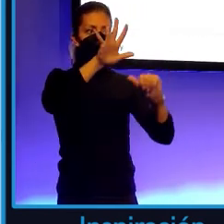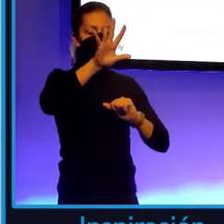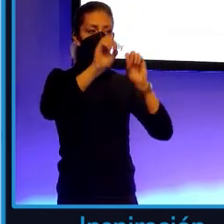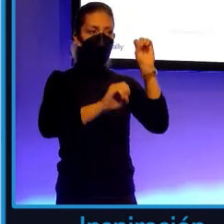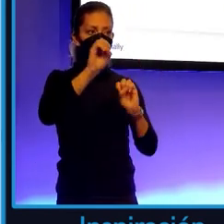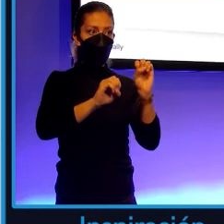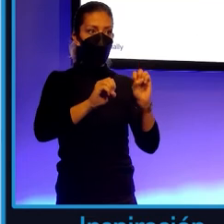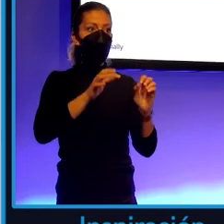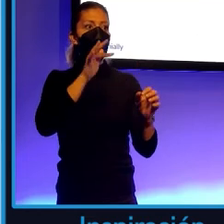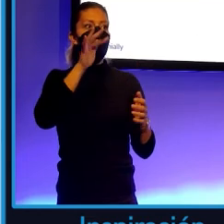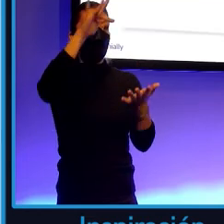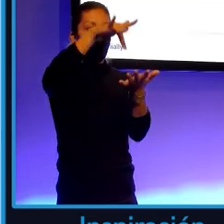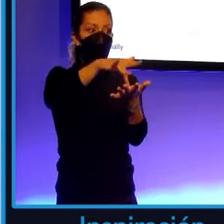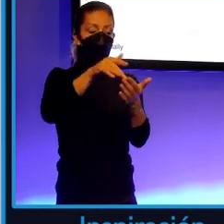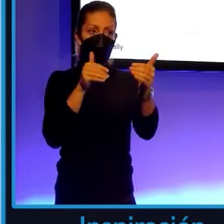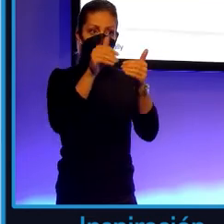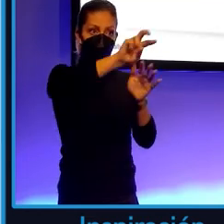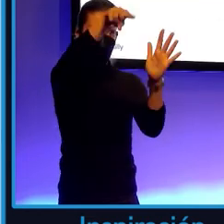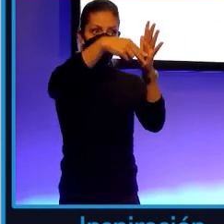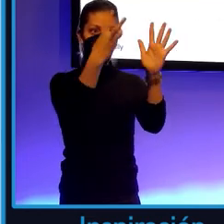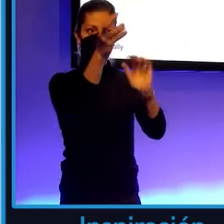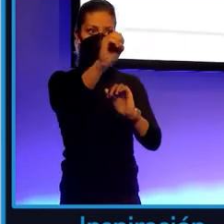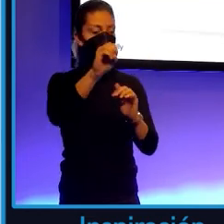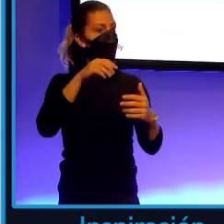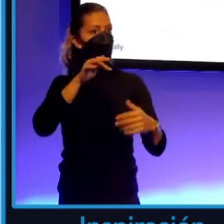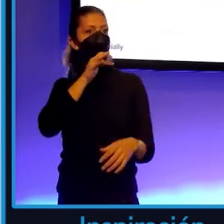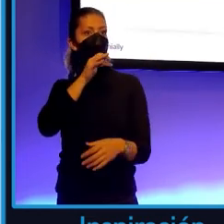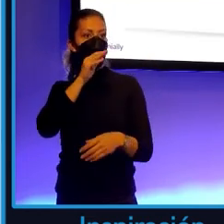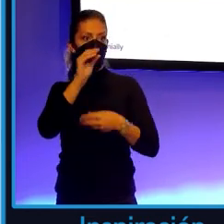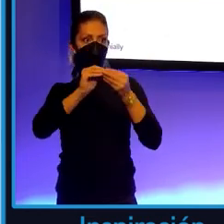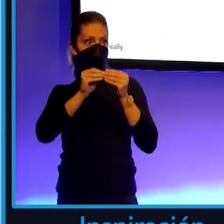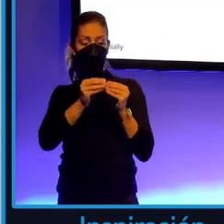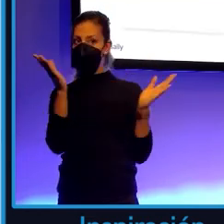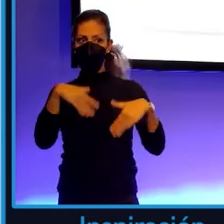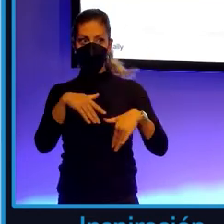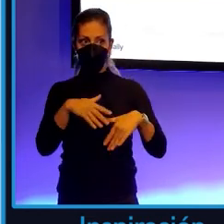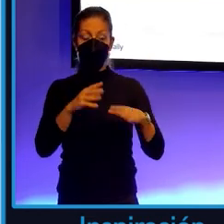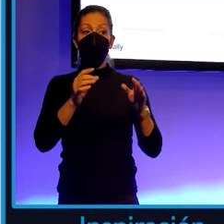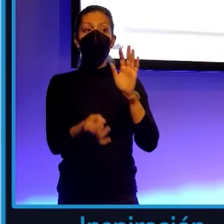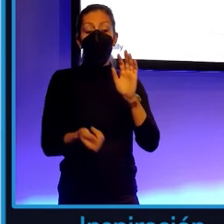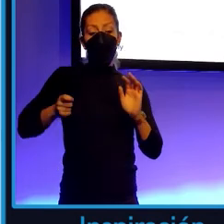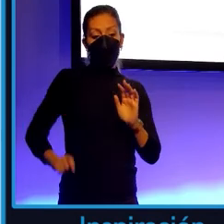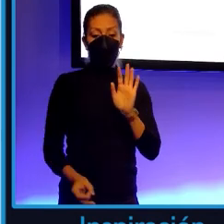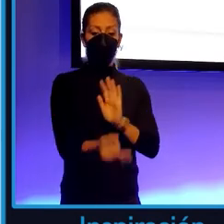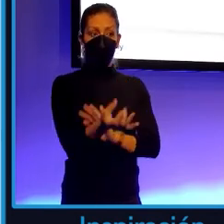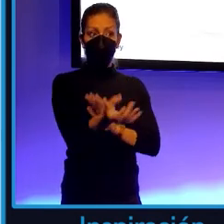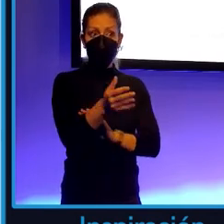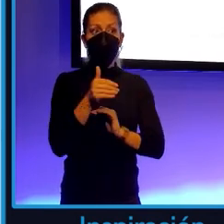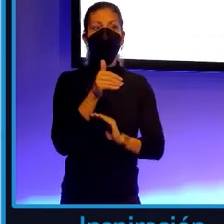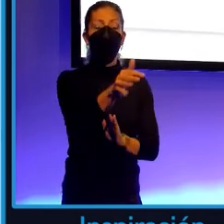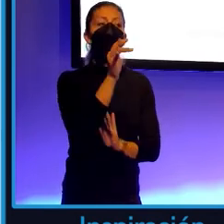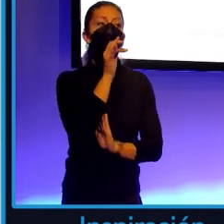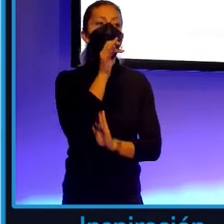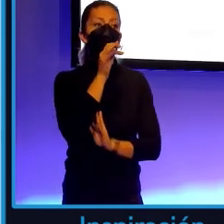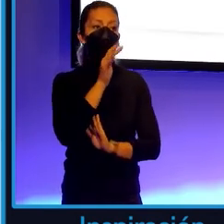existen hoy pero sí están los pilares básicos para trabajar esas profesiones dando utilidad a lo que estamos aprendiendo